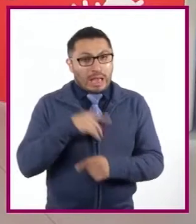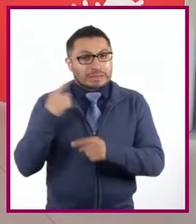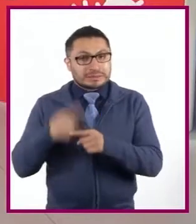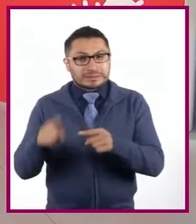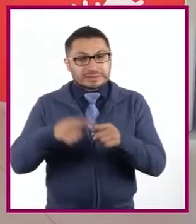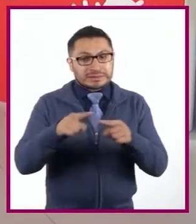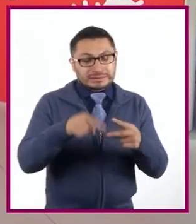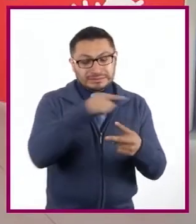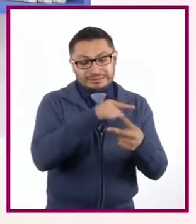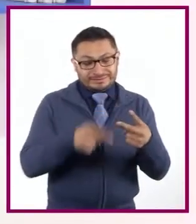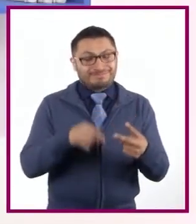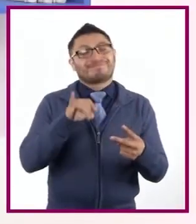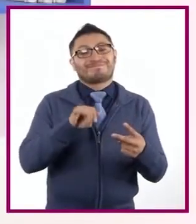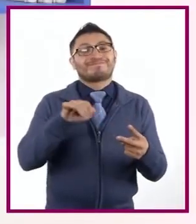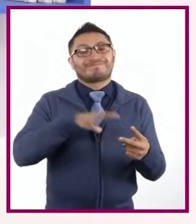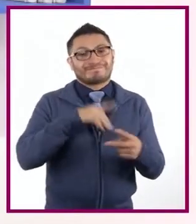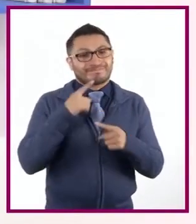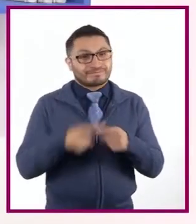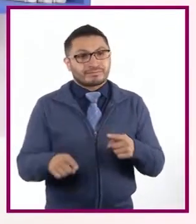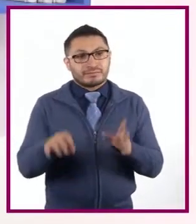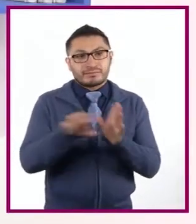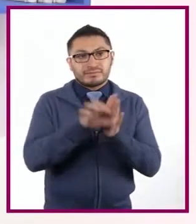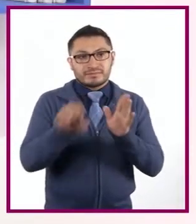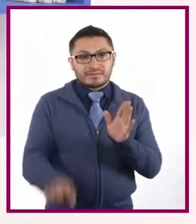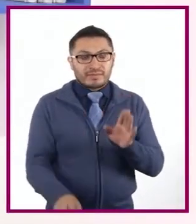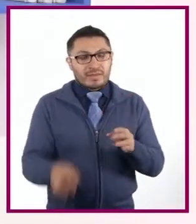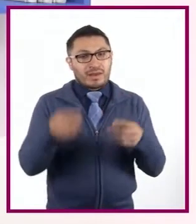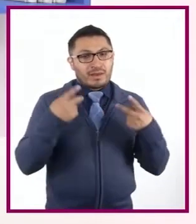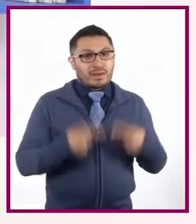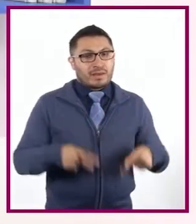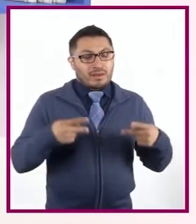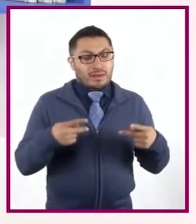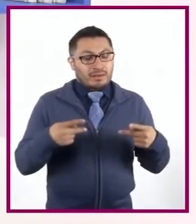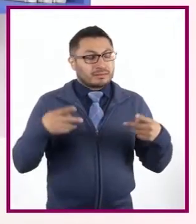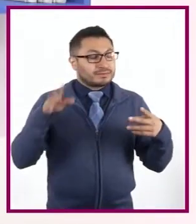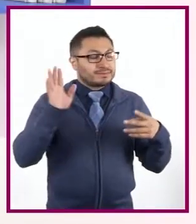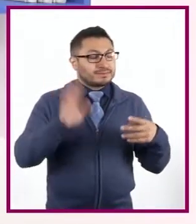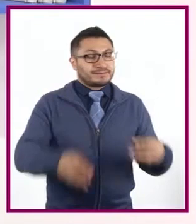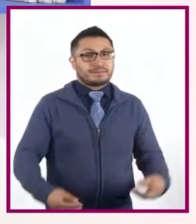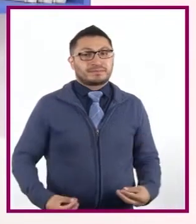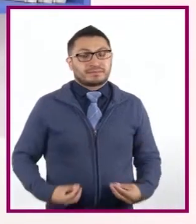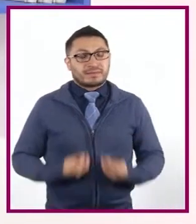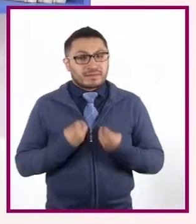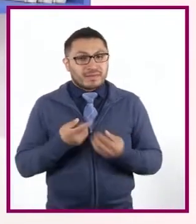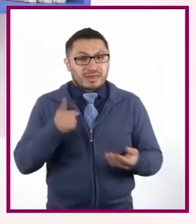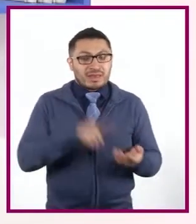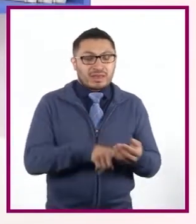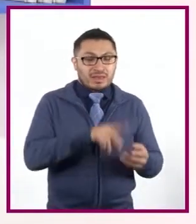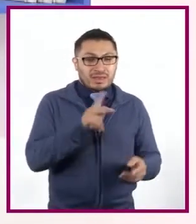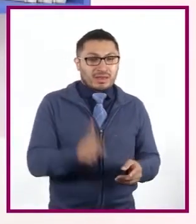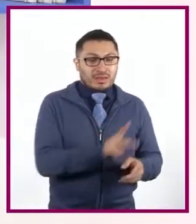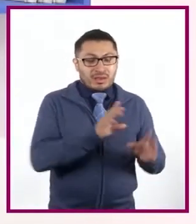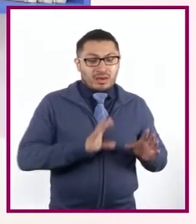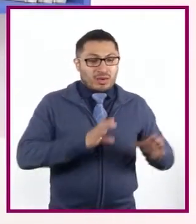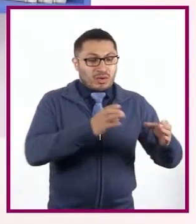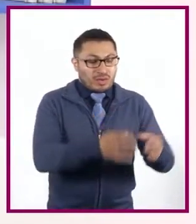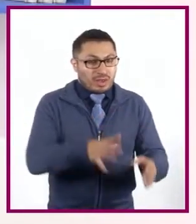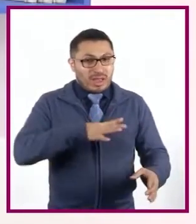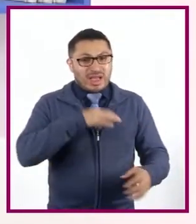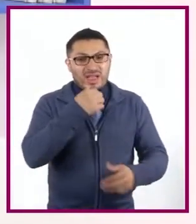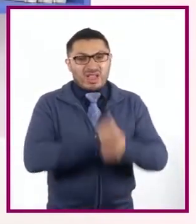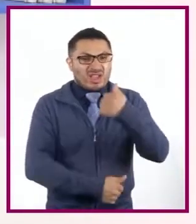diferencias entre ellas. Por ejemplo, los individuos de una población en donde ocurre competencia